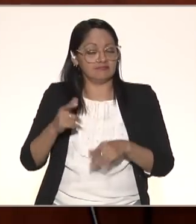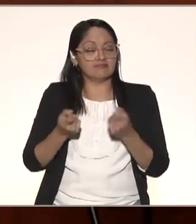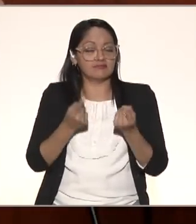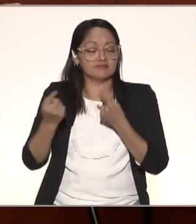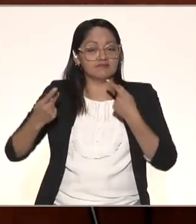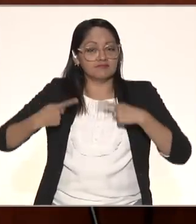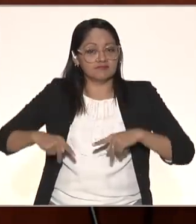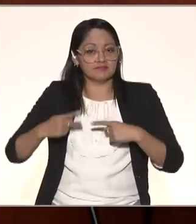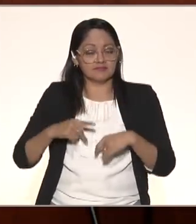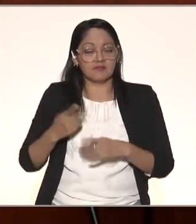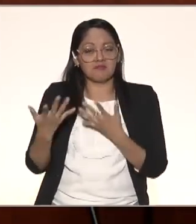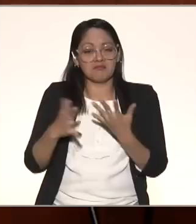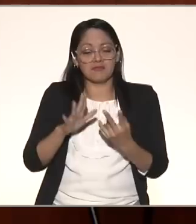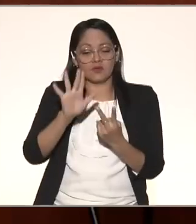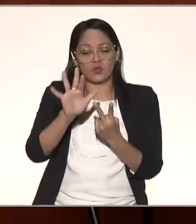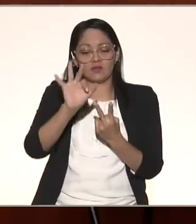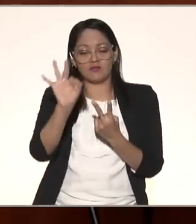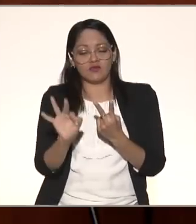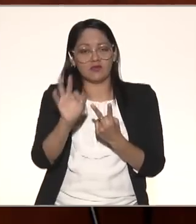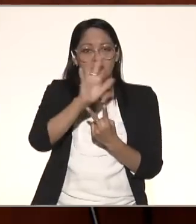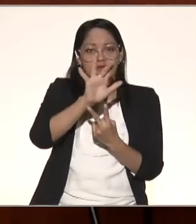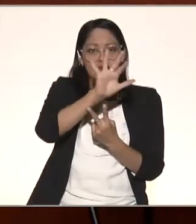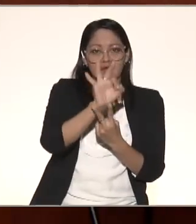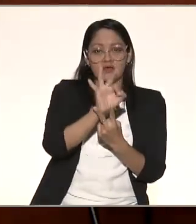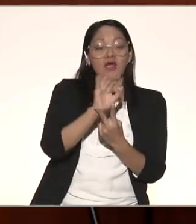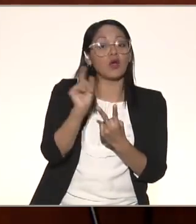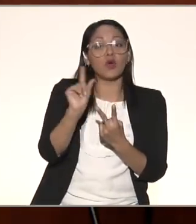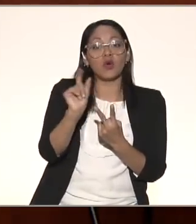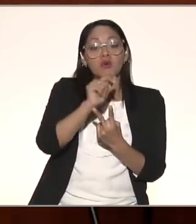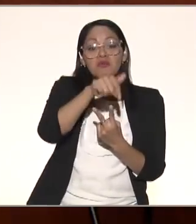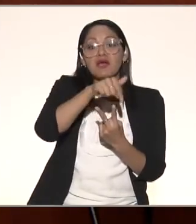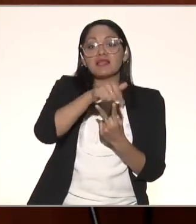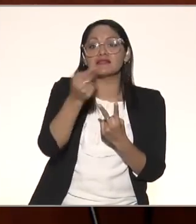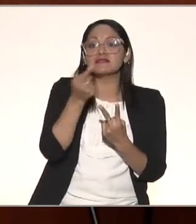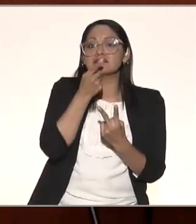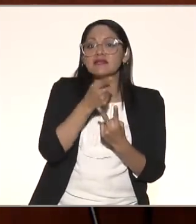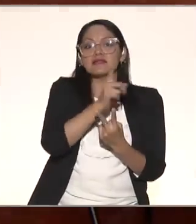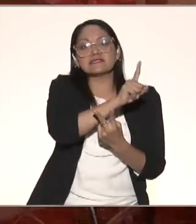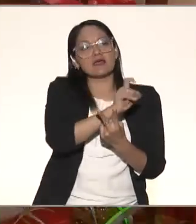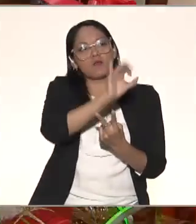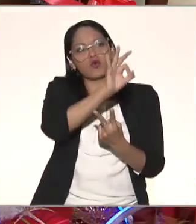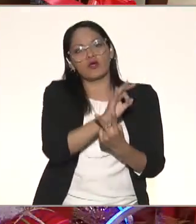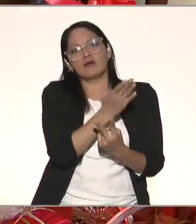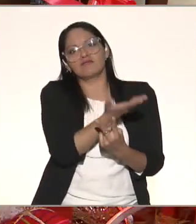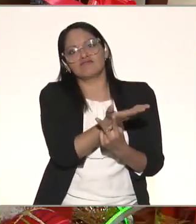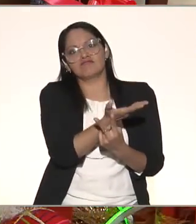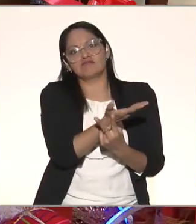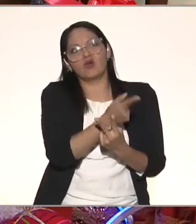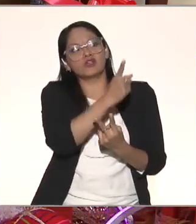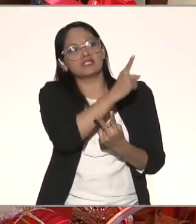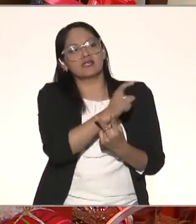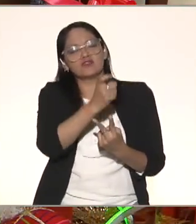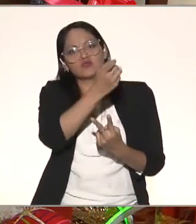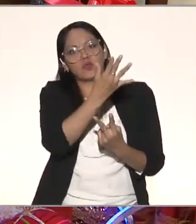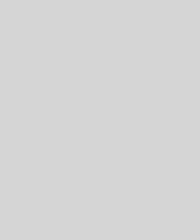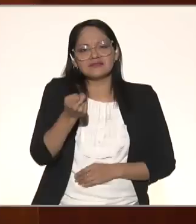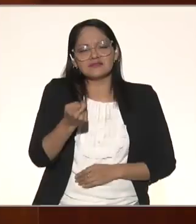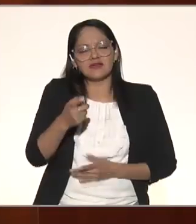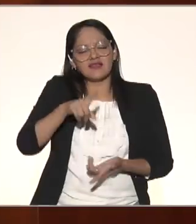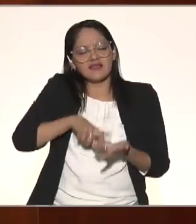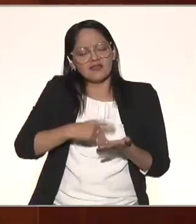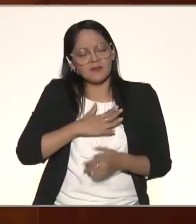hablando del 50-50, hay gente que necesita el 100 del otro, o el 150, y no es suficiente.